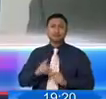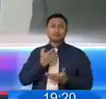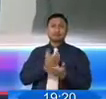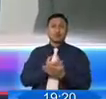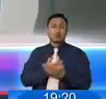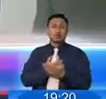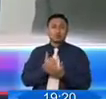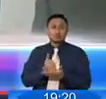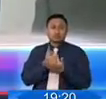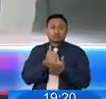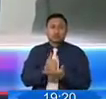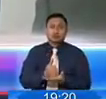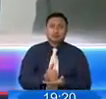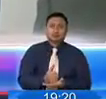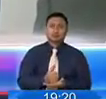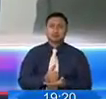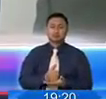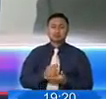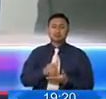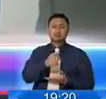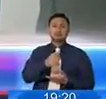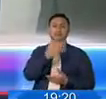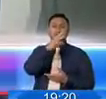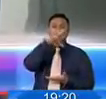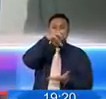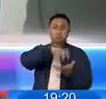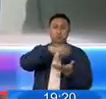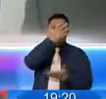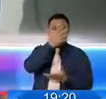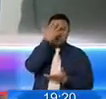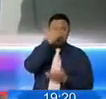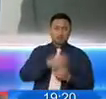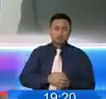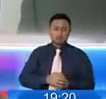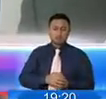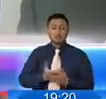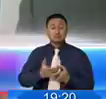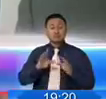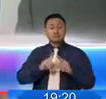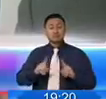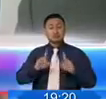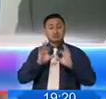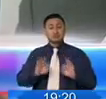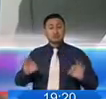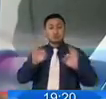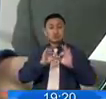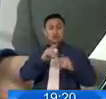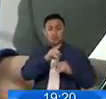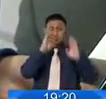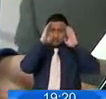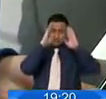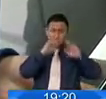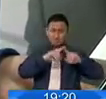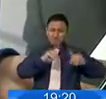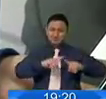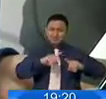economía dentro de San Lorenzo, en la provincia. Pero creo que es importante seguir trabajando en las